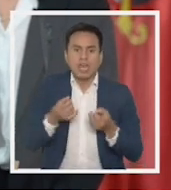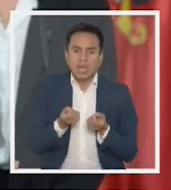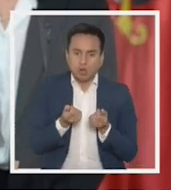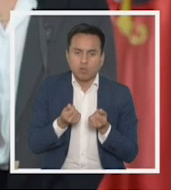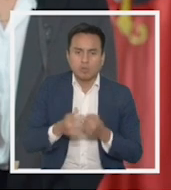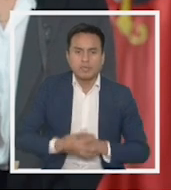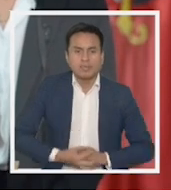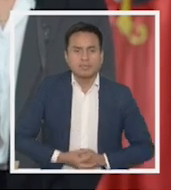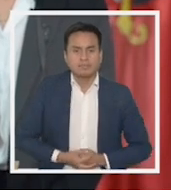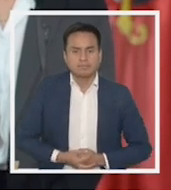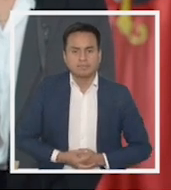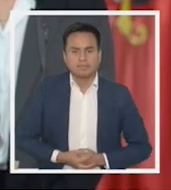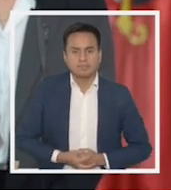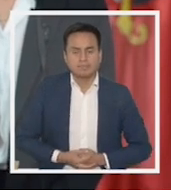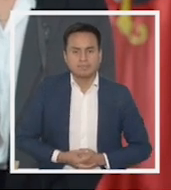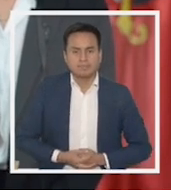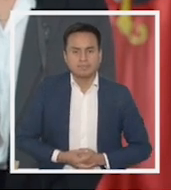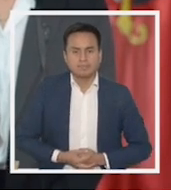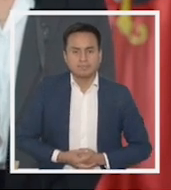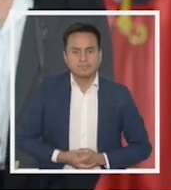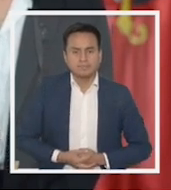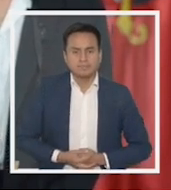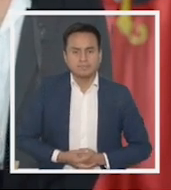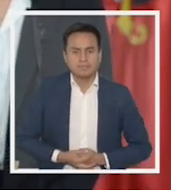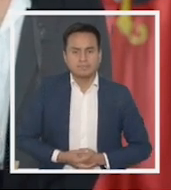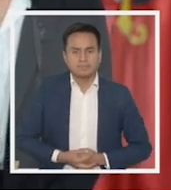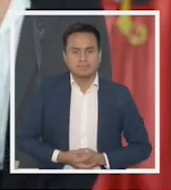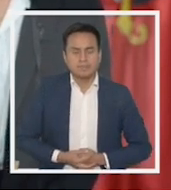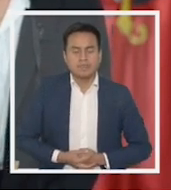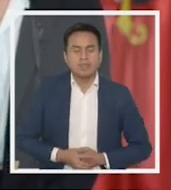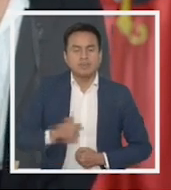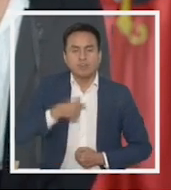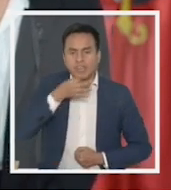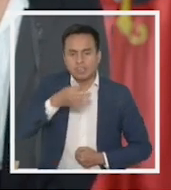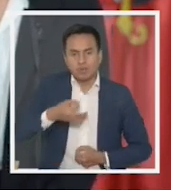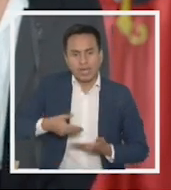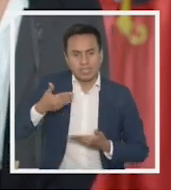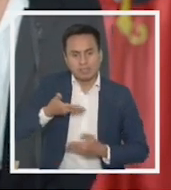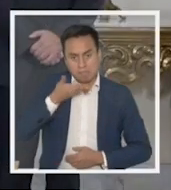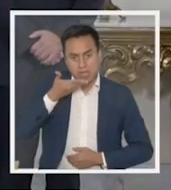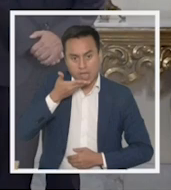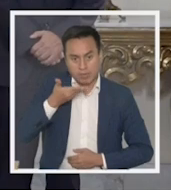Como he dicho en estas palabras, es nuestra unidad el arma más poderosa frente al crimen.